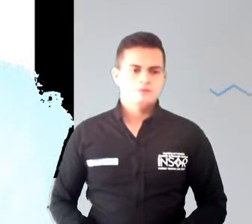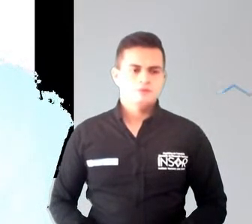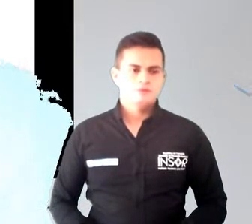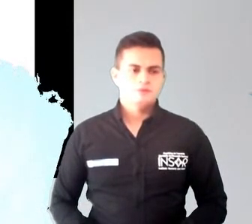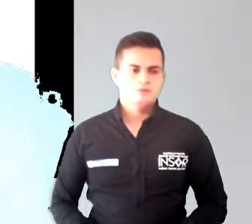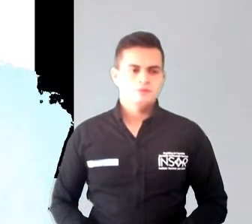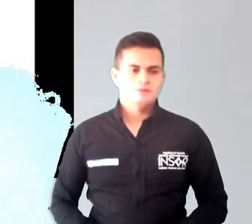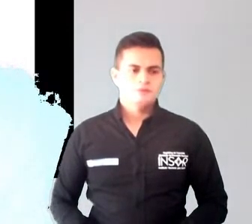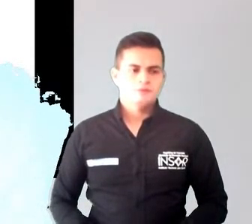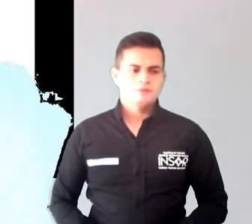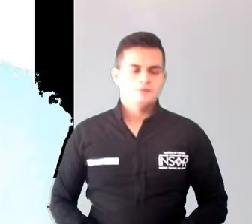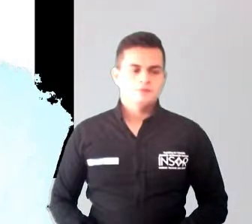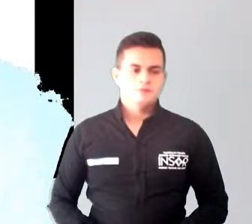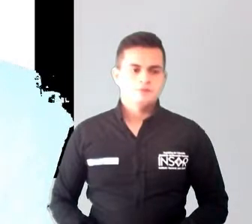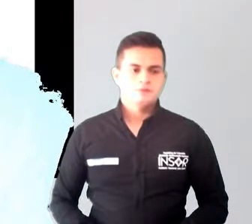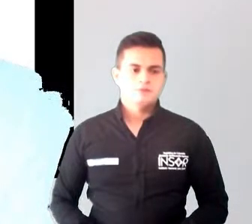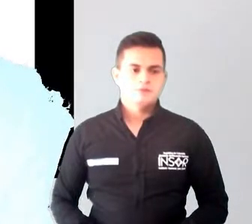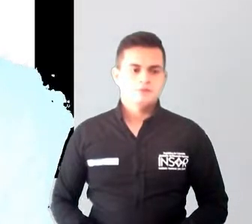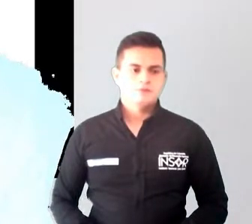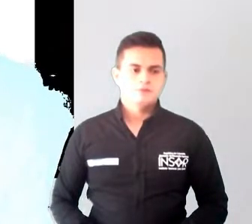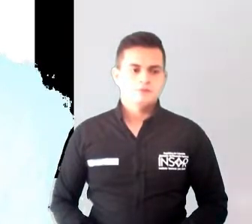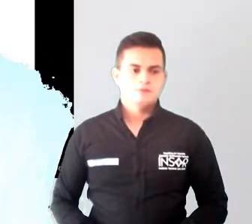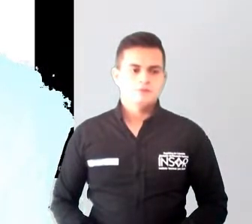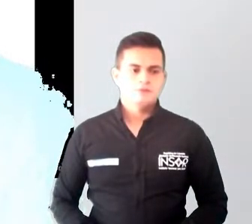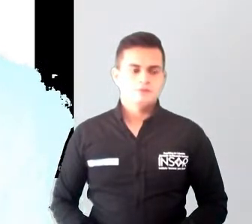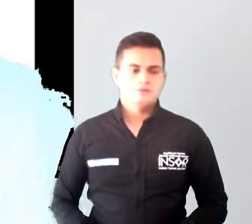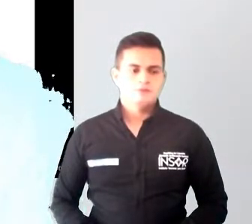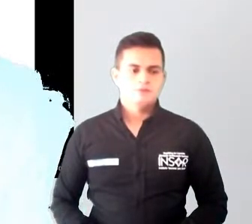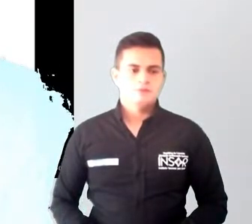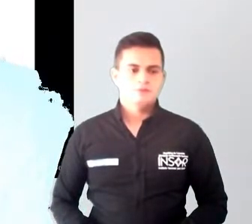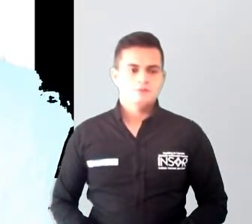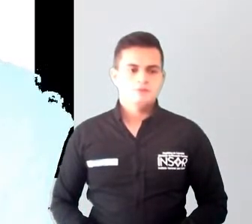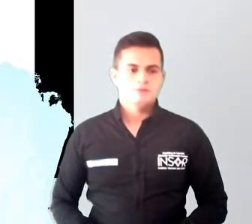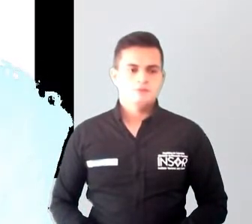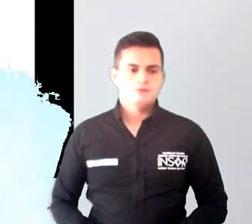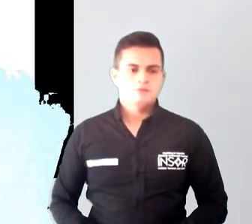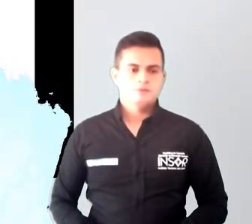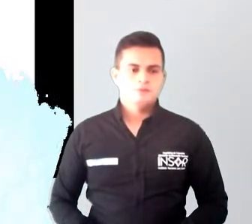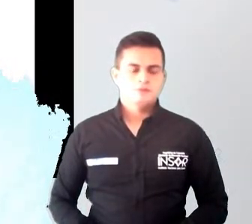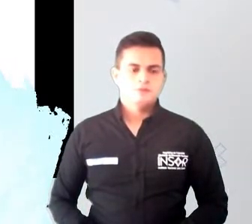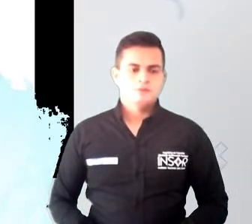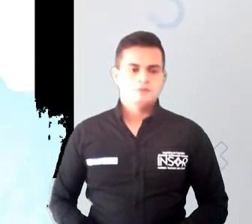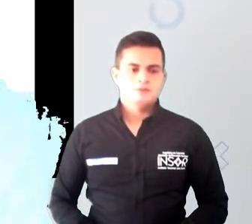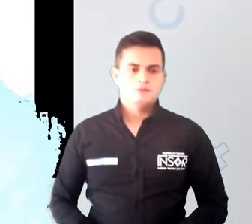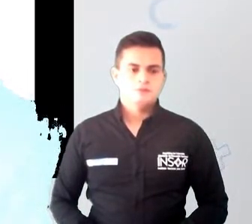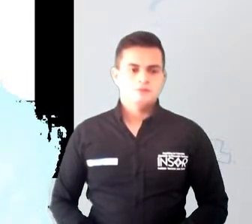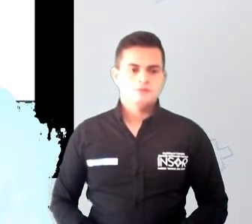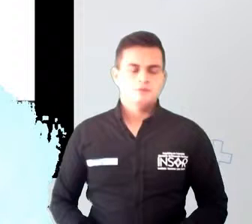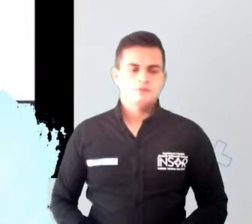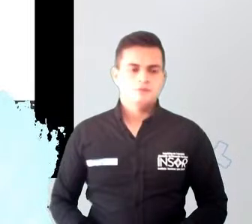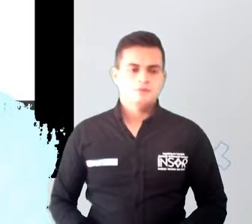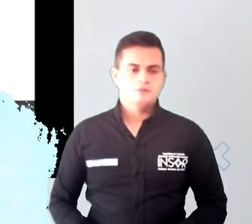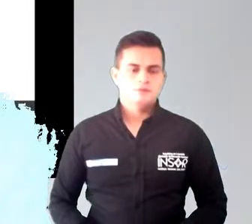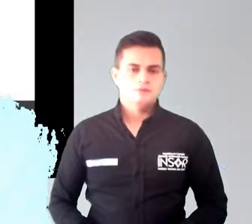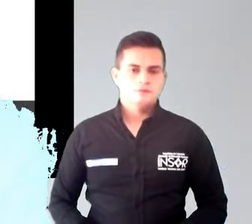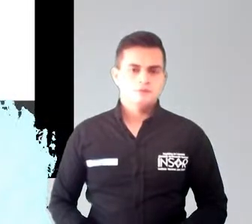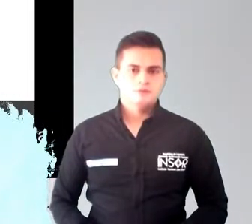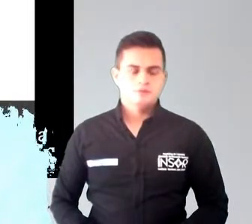A lo largo de esta presentación, aunque haya sido grabada de antemano, voy a procurar que interactúen conmigo